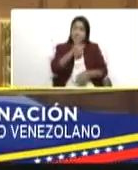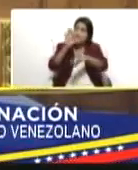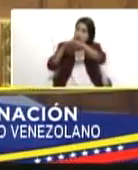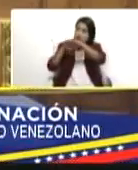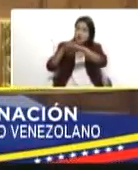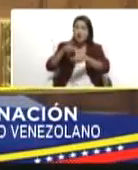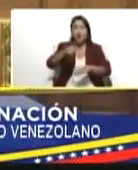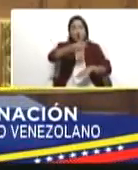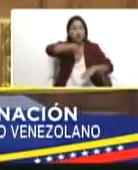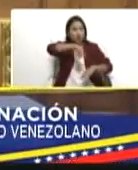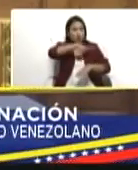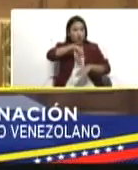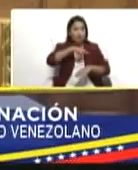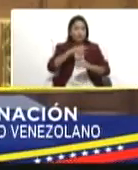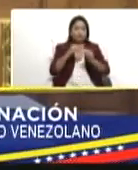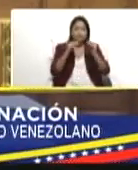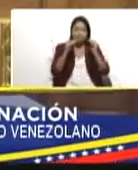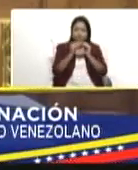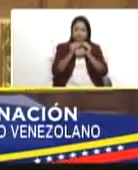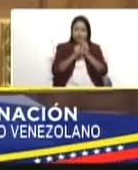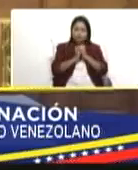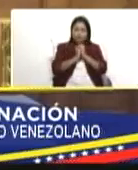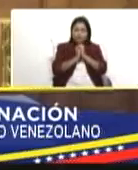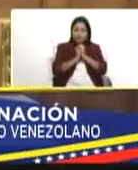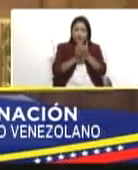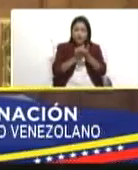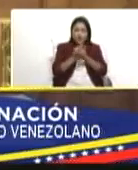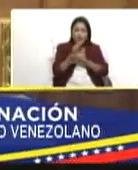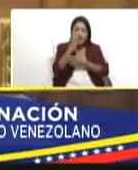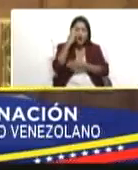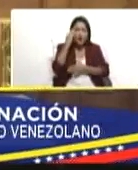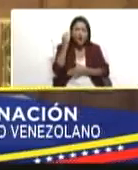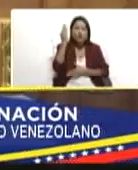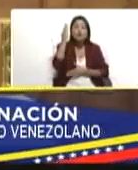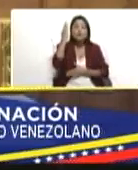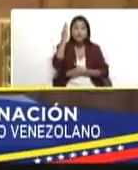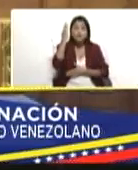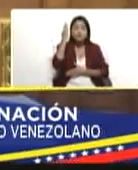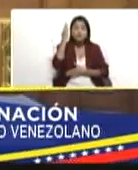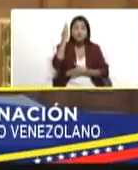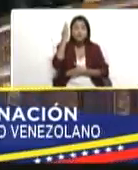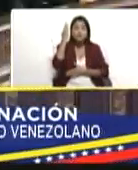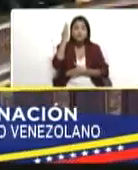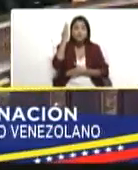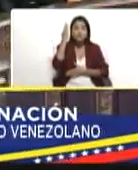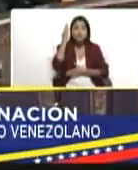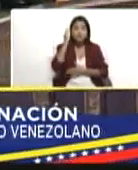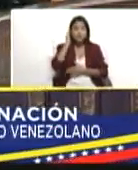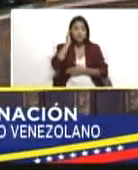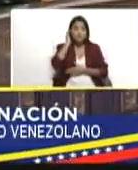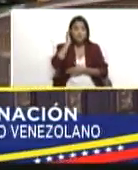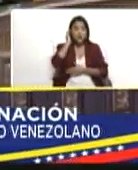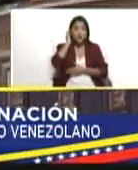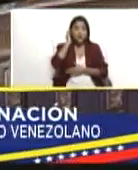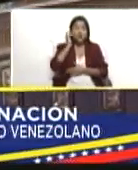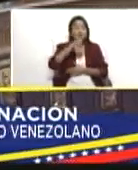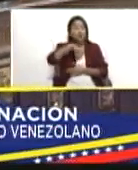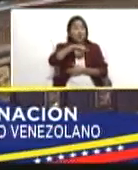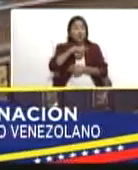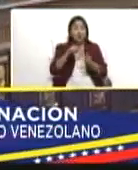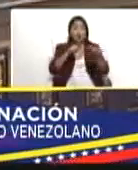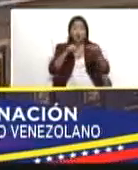somos hombres y mujeres de Dios pueblo de Dios ya teníamos todo listo